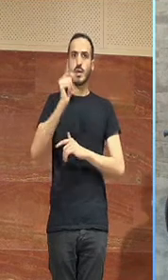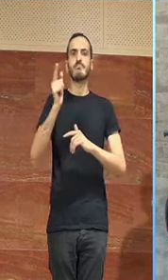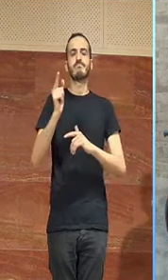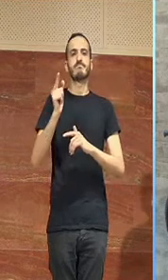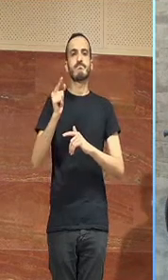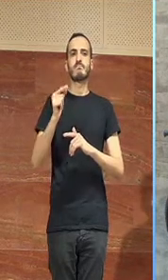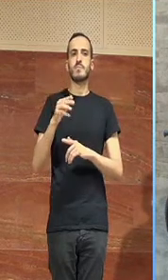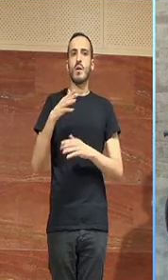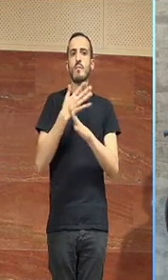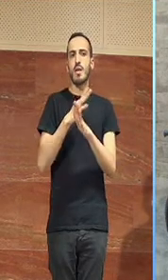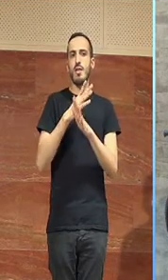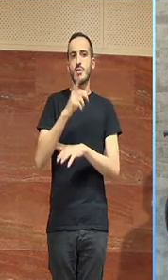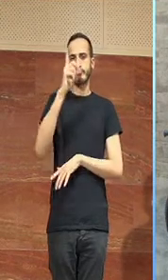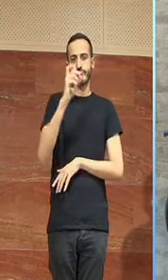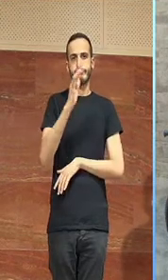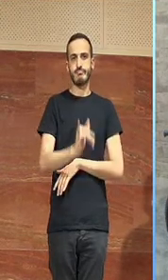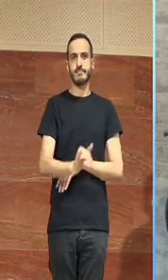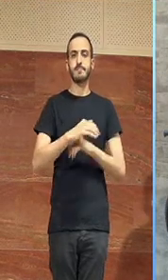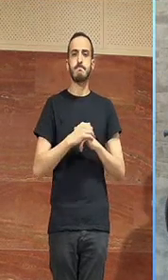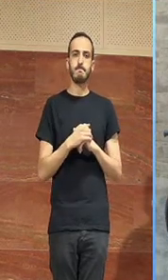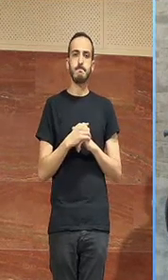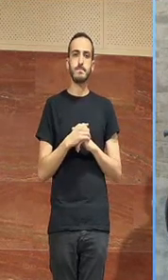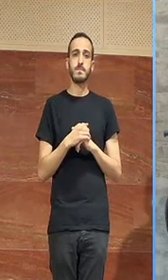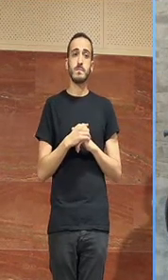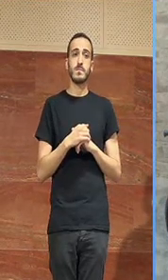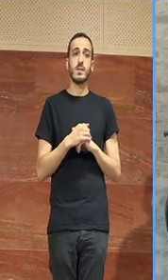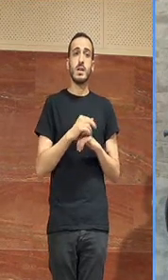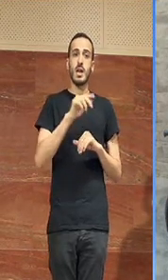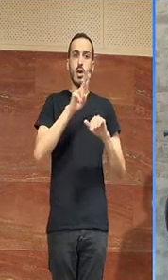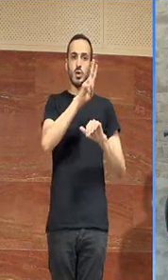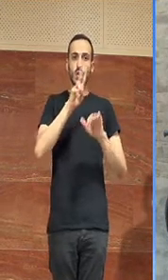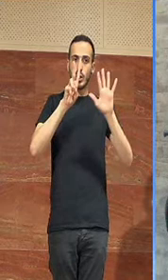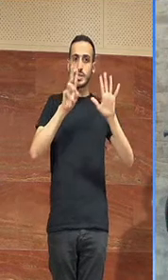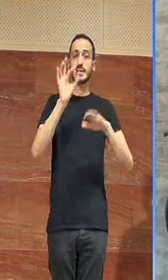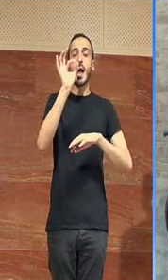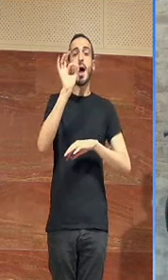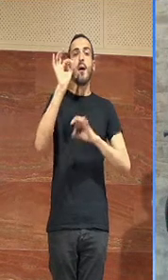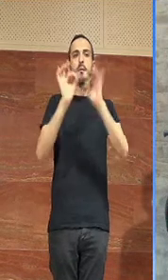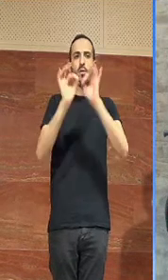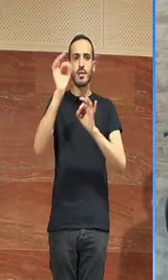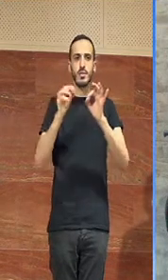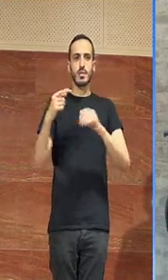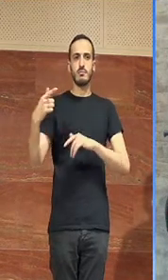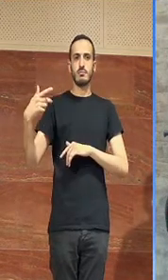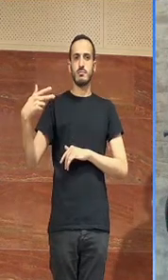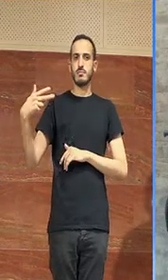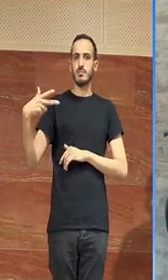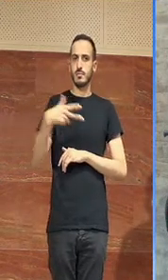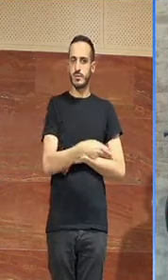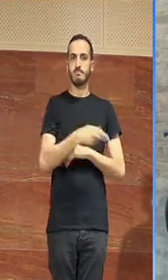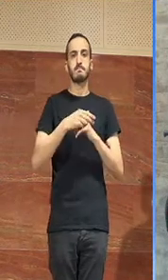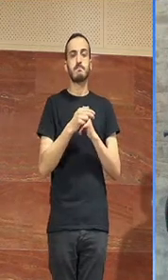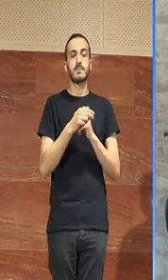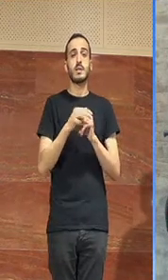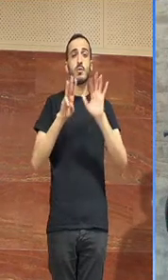con discapacidad esterilizadas. La mortalidad correspondiente a los niños con discapacidad puede alcanzar hasta un